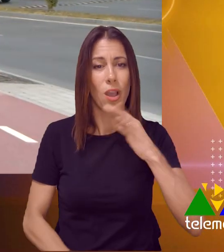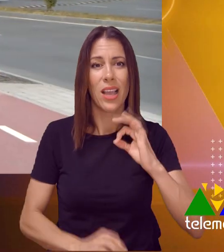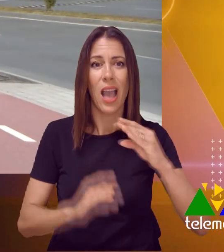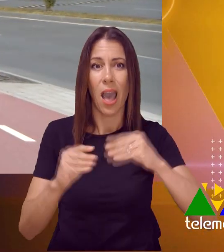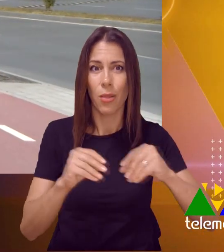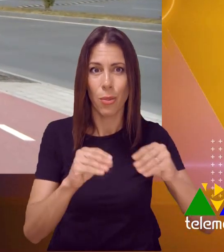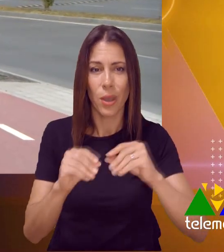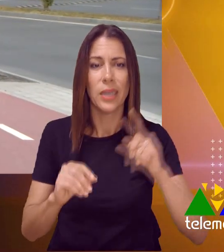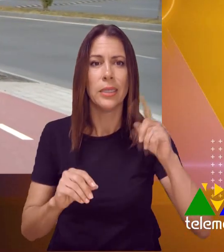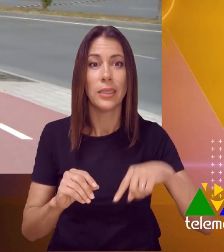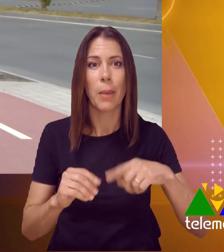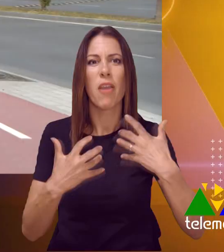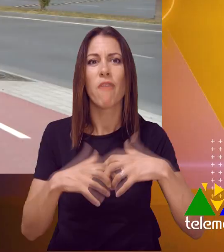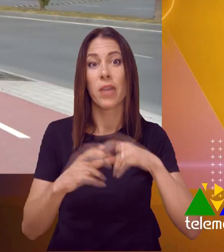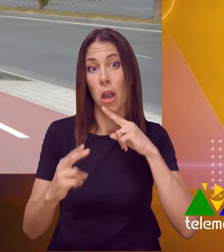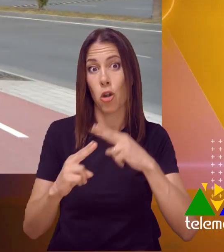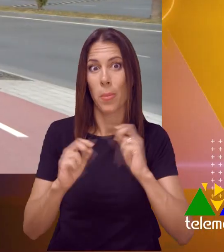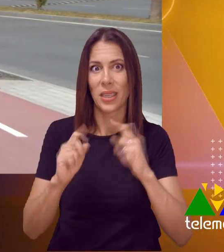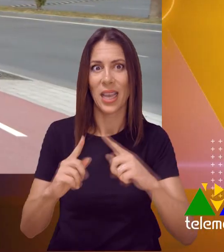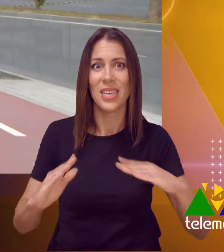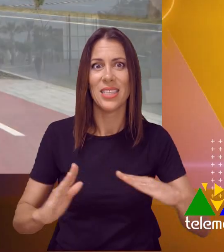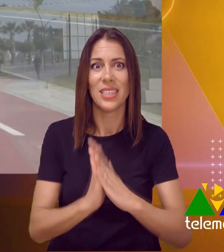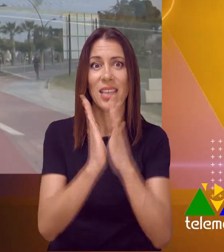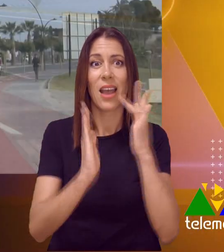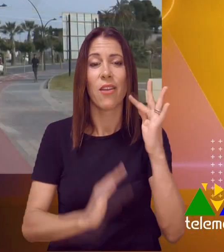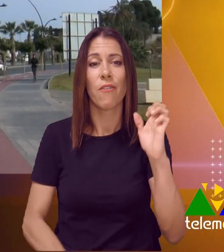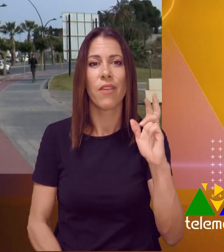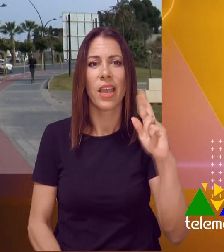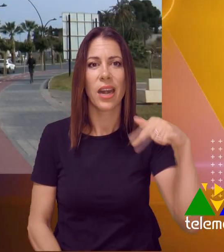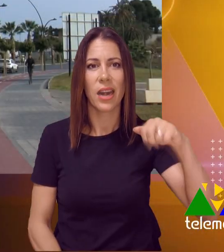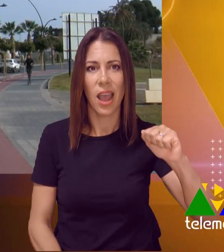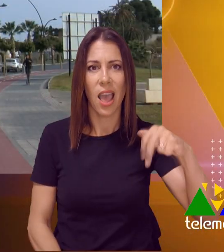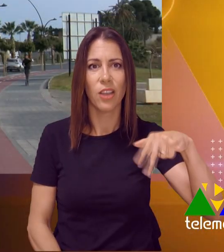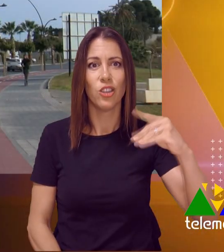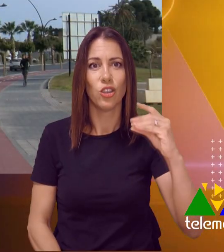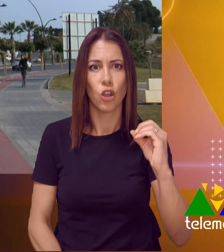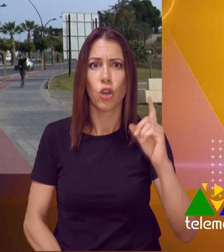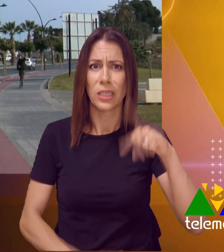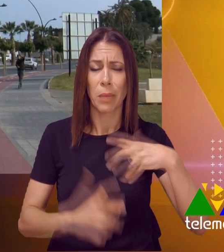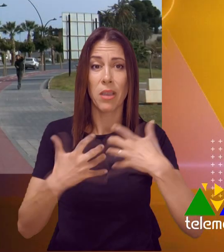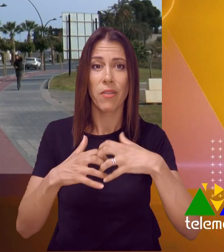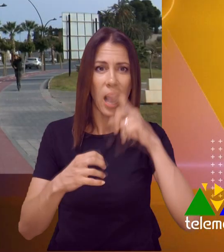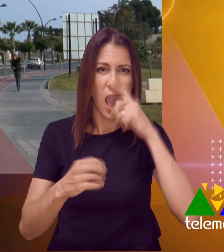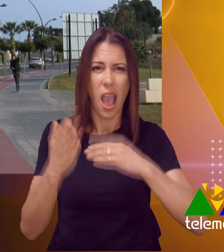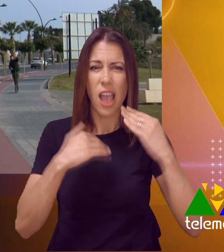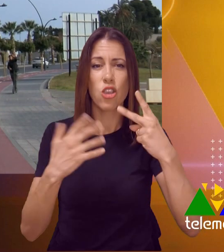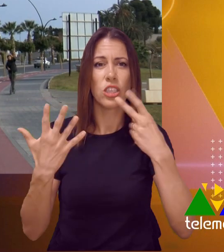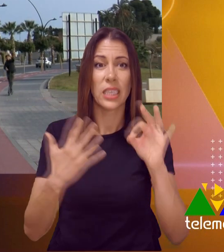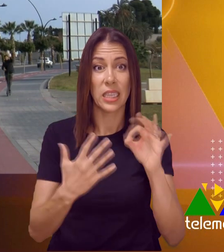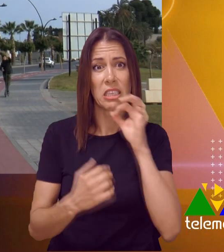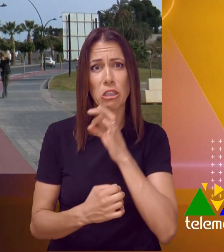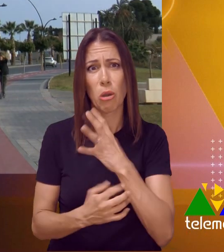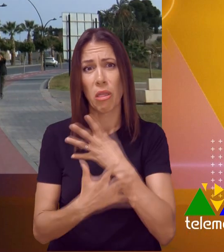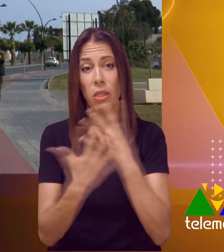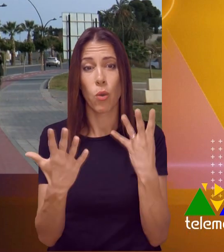como la fábrica de San Fernando, que es una fábrica que se construye también en los años 70 del siglo XIX, y en principio